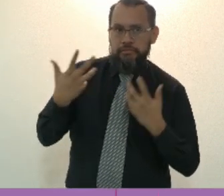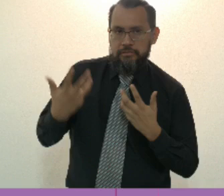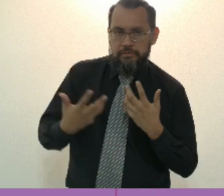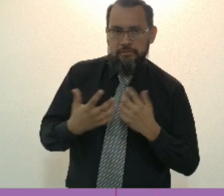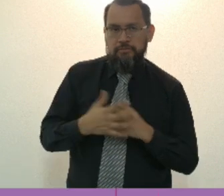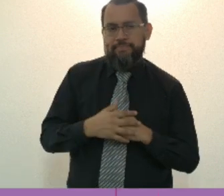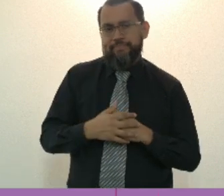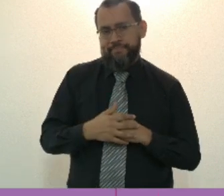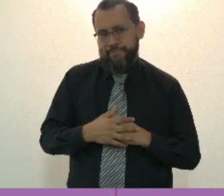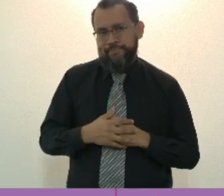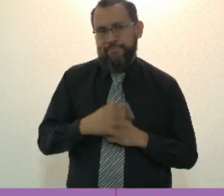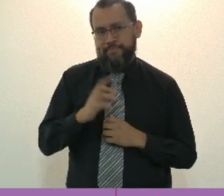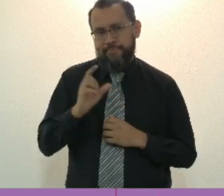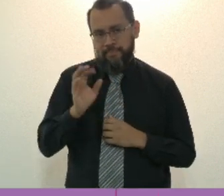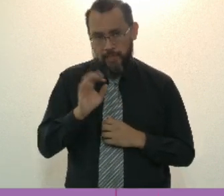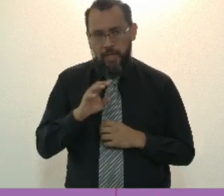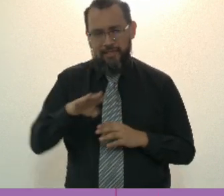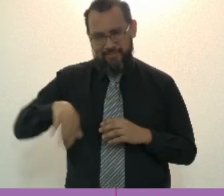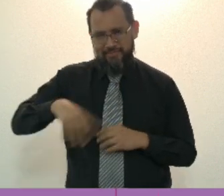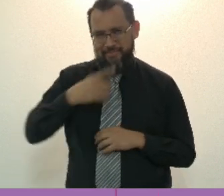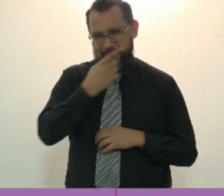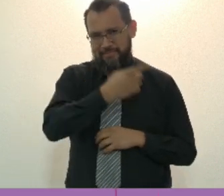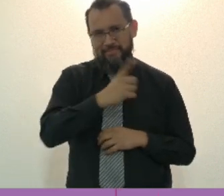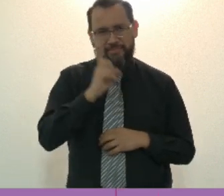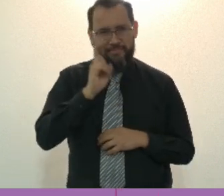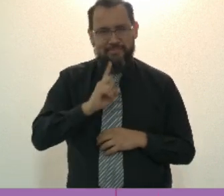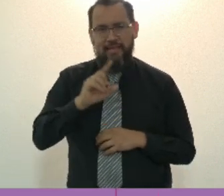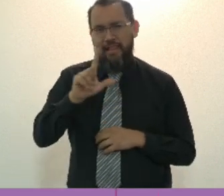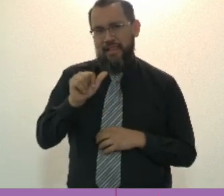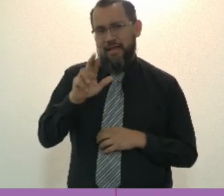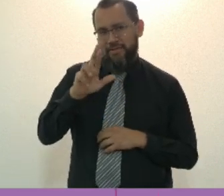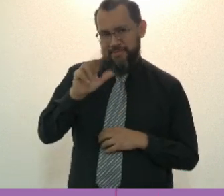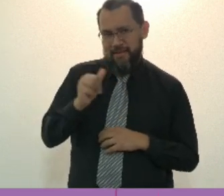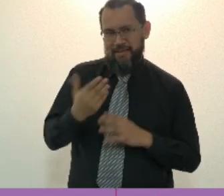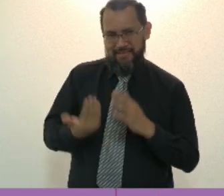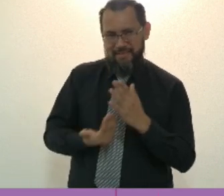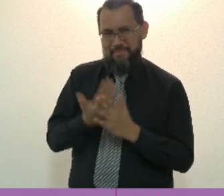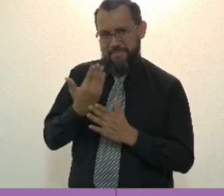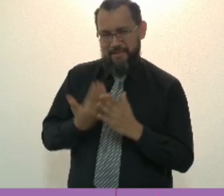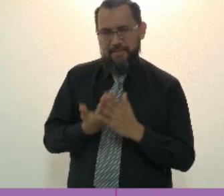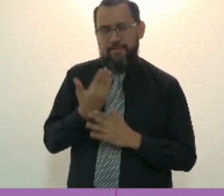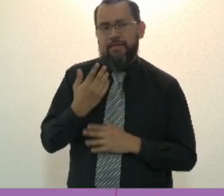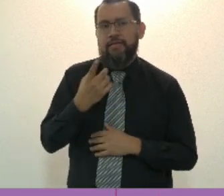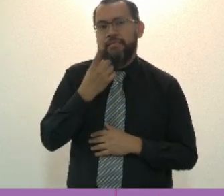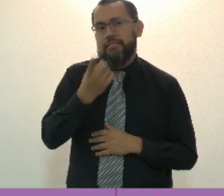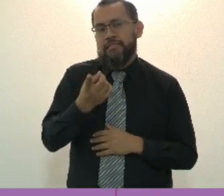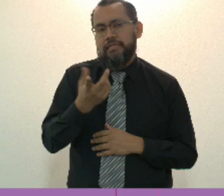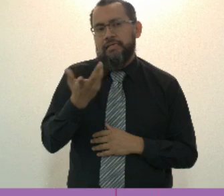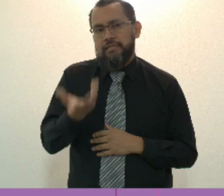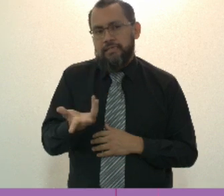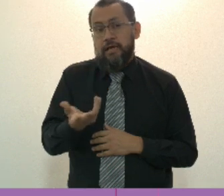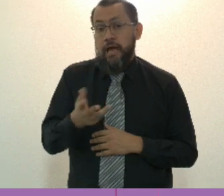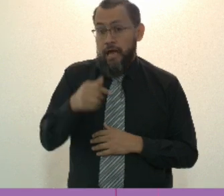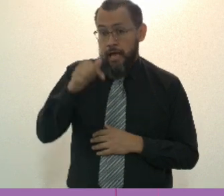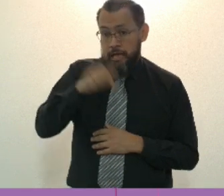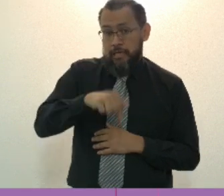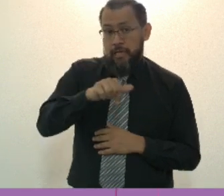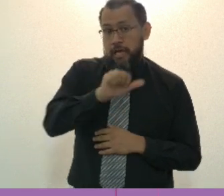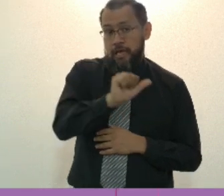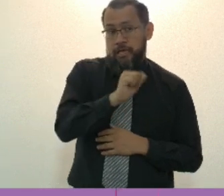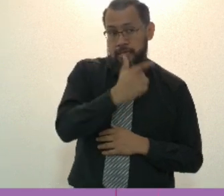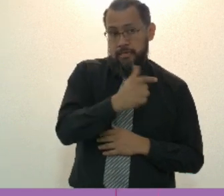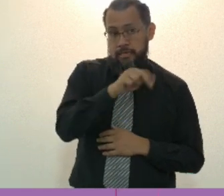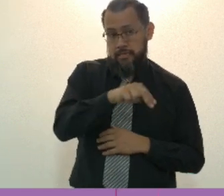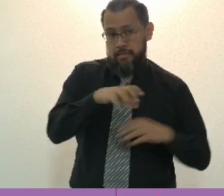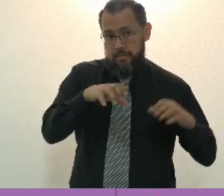impuesta, como dijo la comisionada Laura por la mañana, aquí está… el Archivo General de la